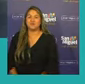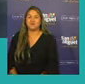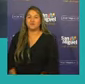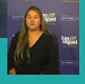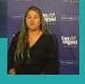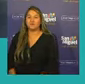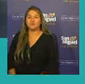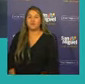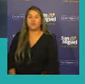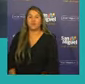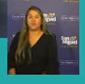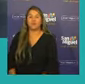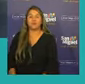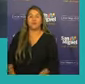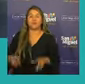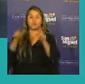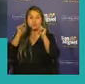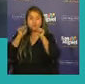Y ahí